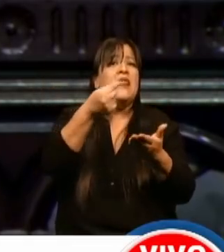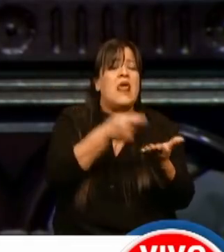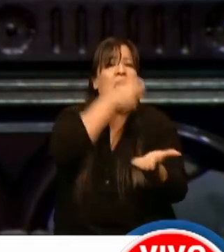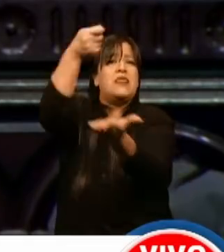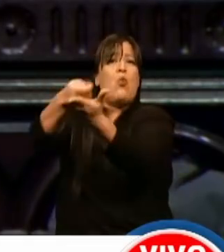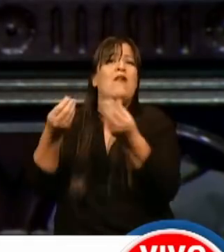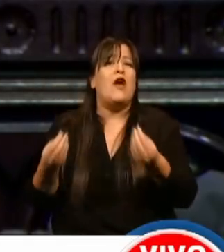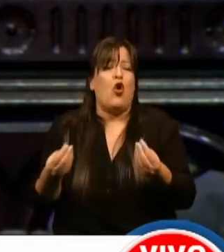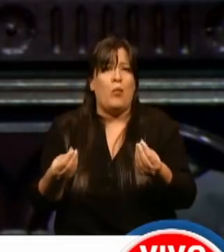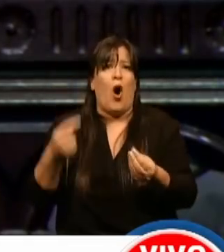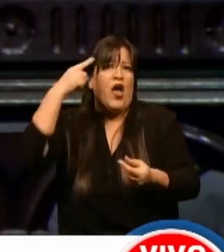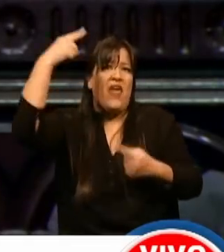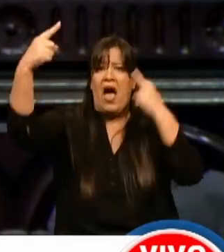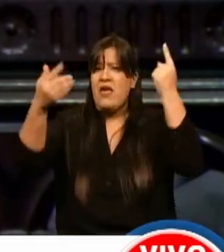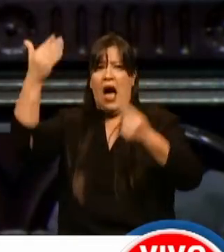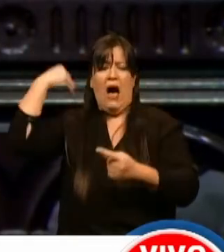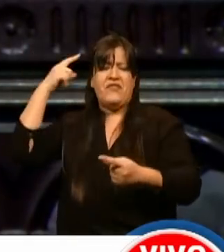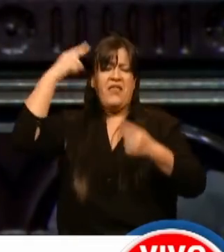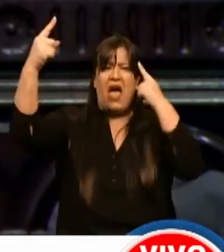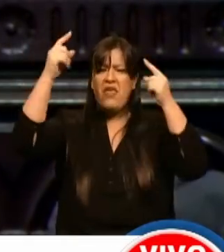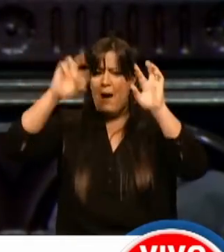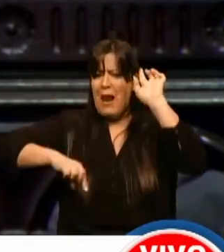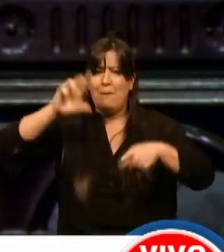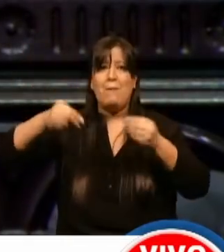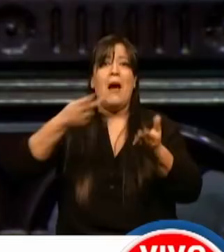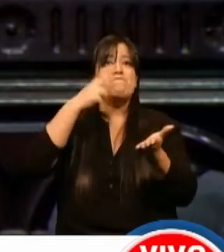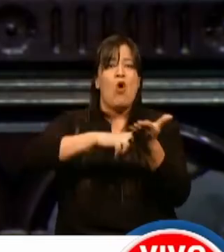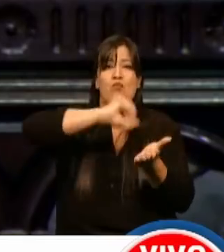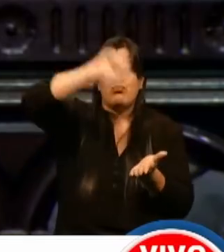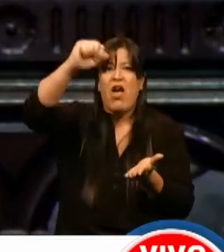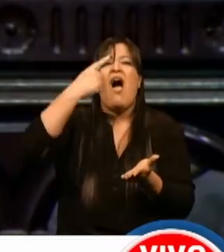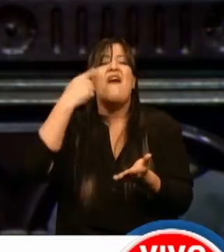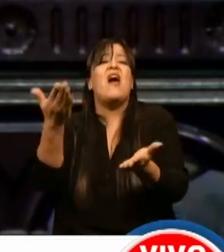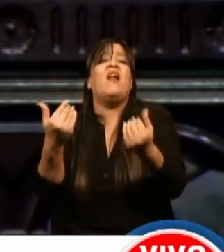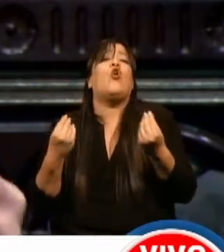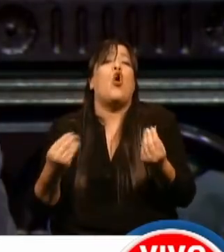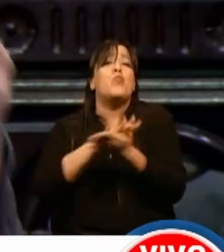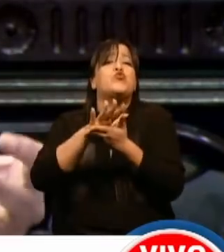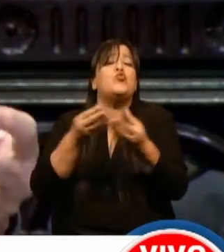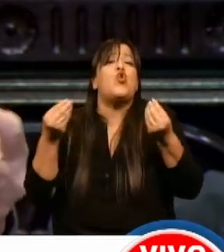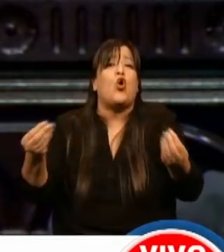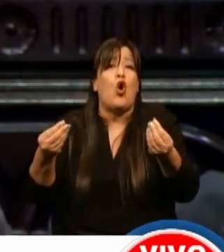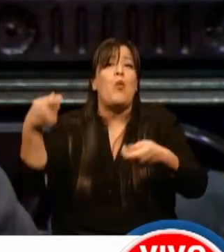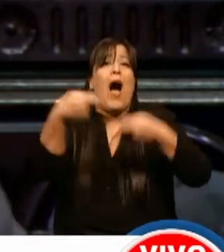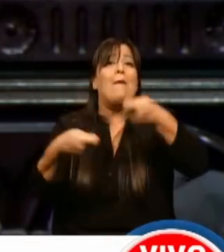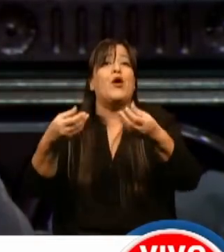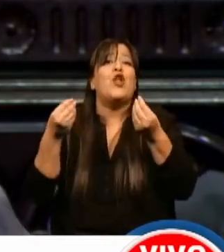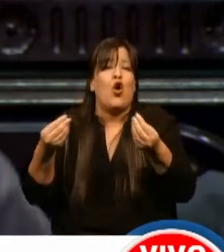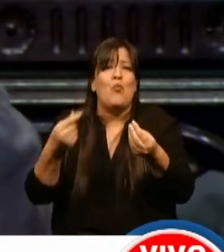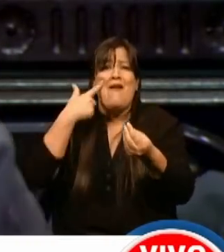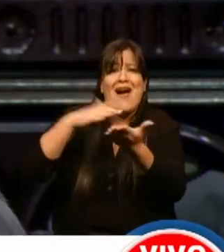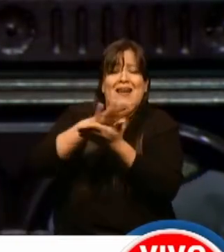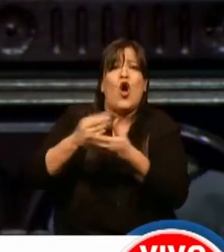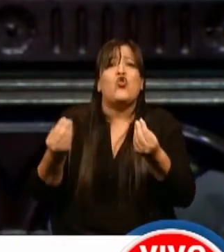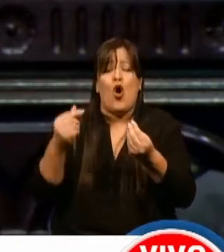cosas. Tantas ideas que hubo para poder subir las tarifas, sería bueno escuchar cómo pueden aportar para ver